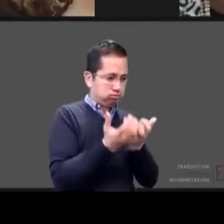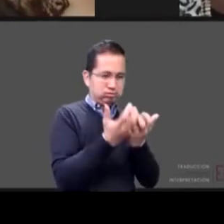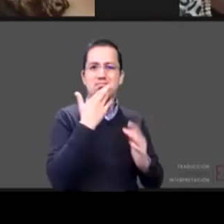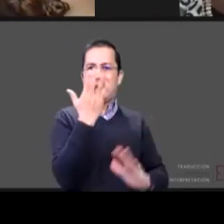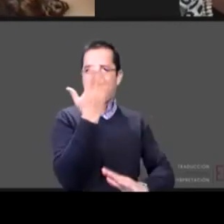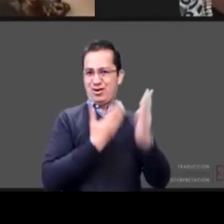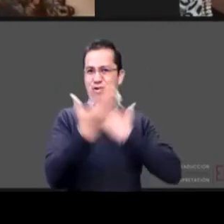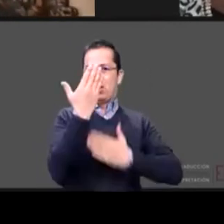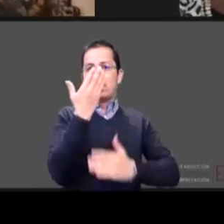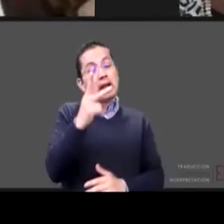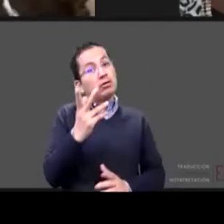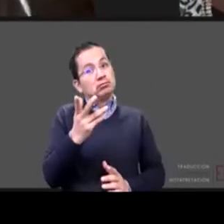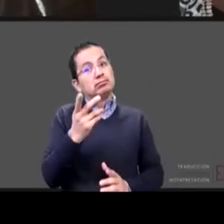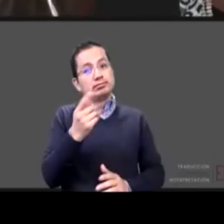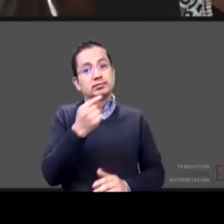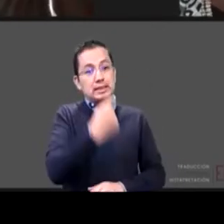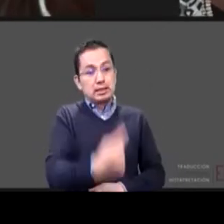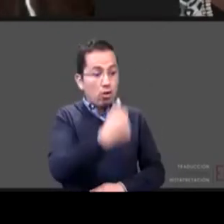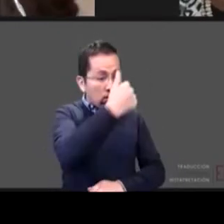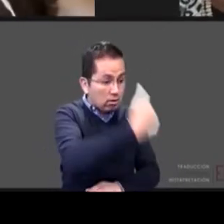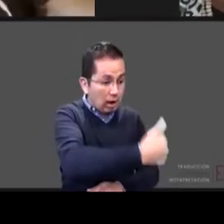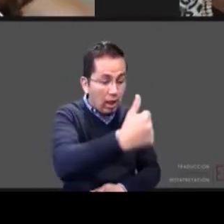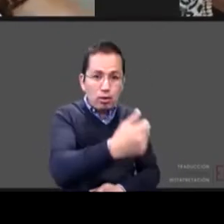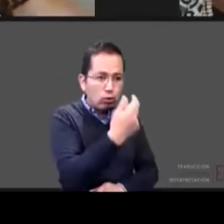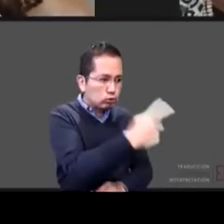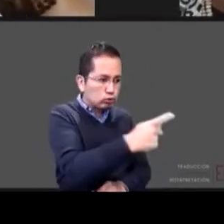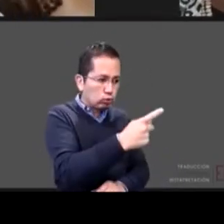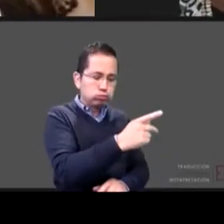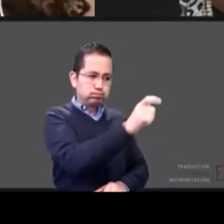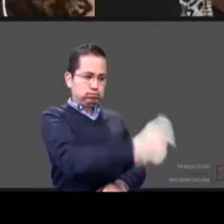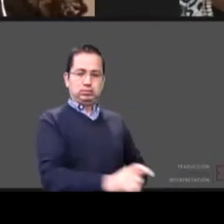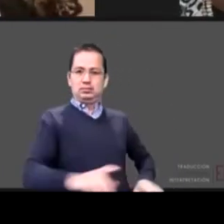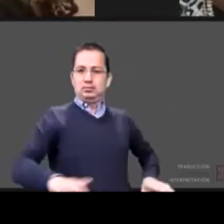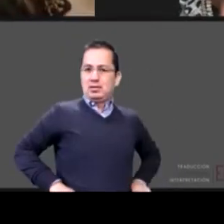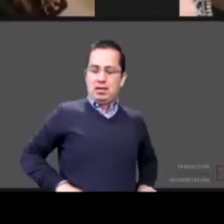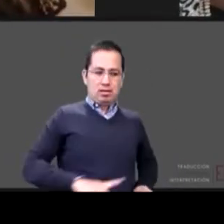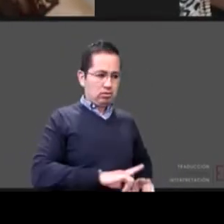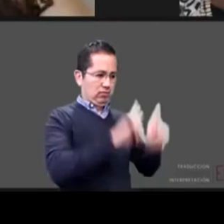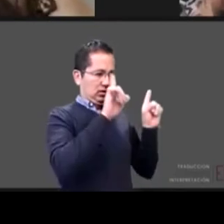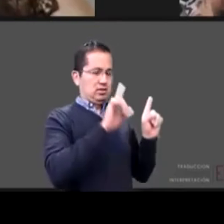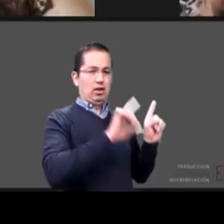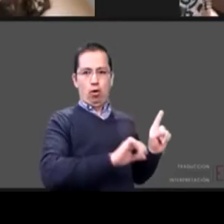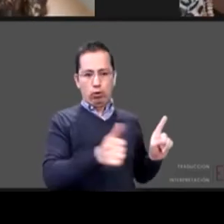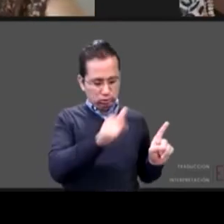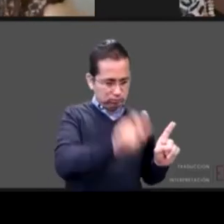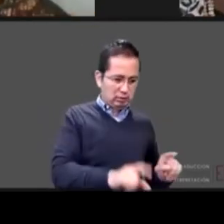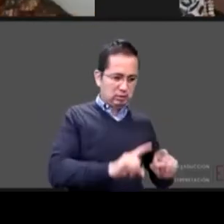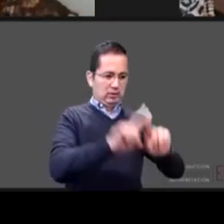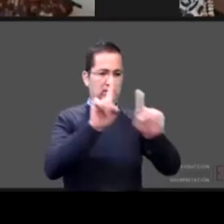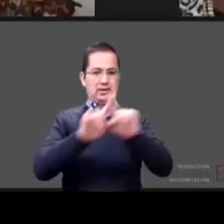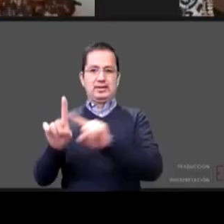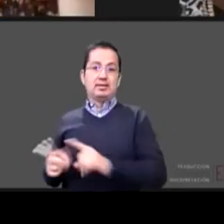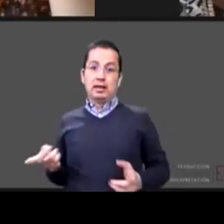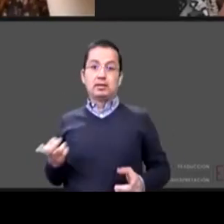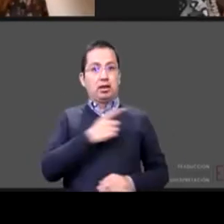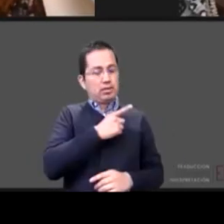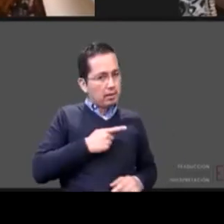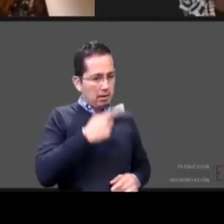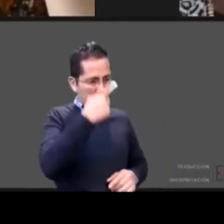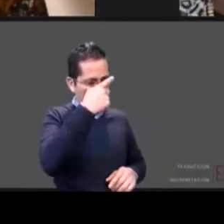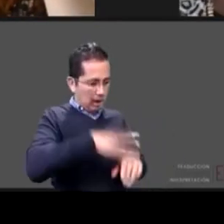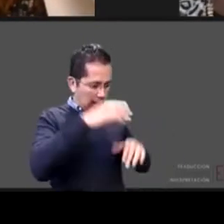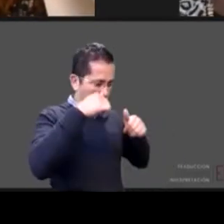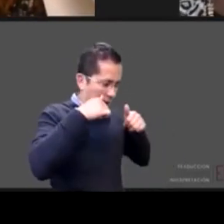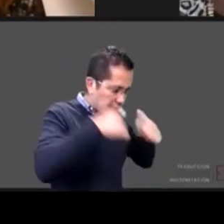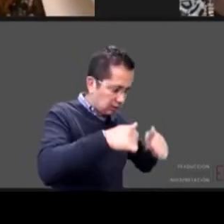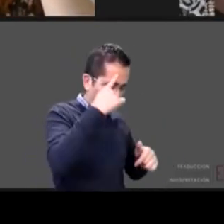y en esto tenemos que trabajar cada uno de nosotros para que realmente se puedan desarrollar a su pleno potencial. Yo siempre enfoco